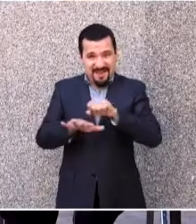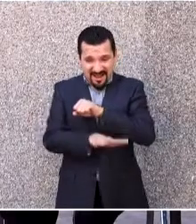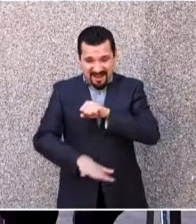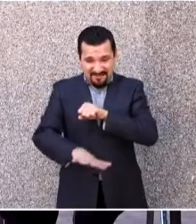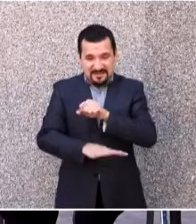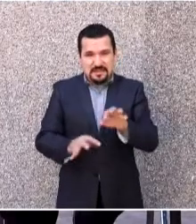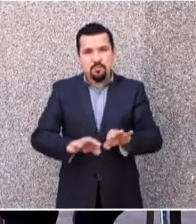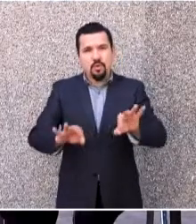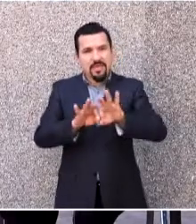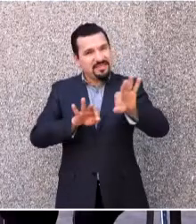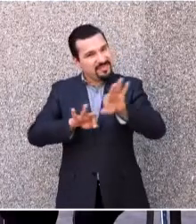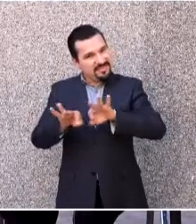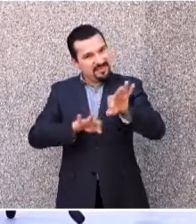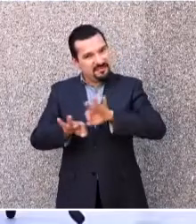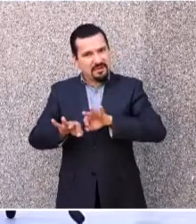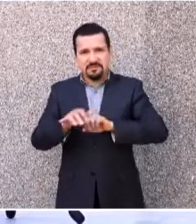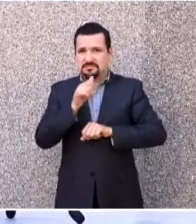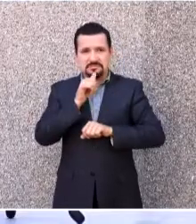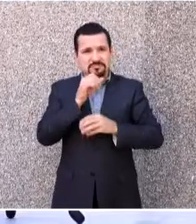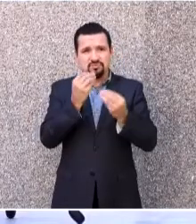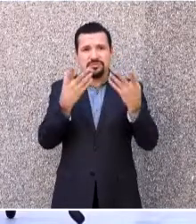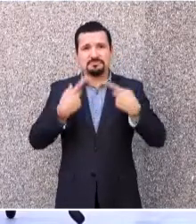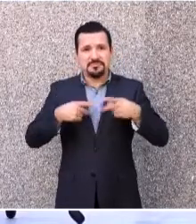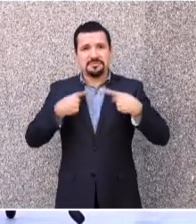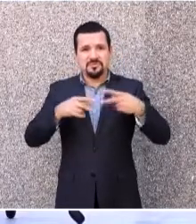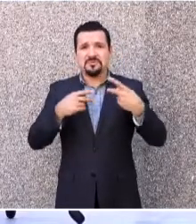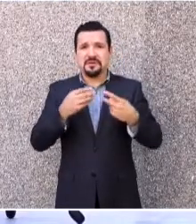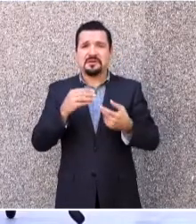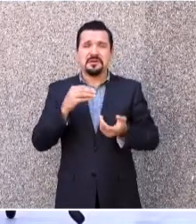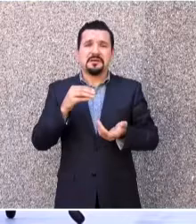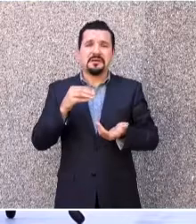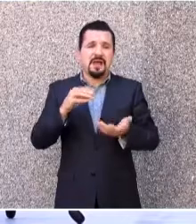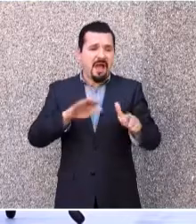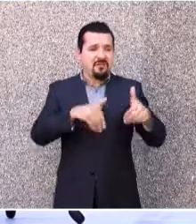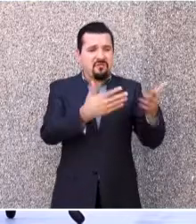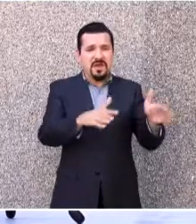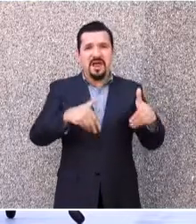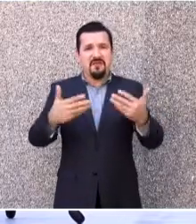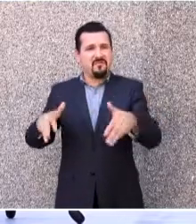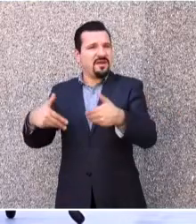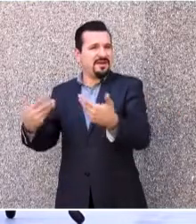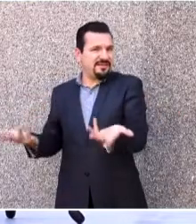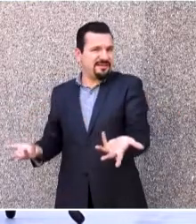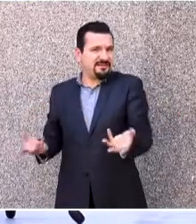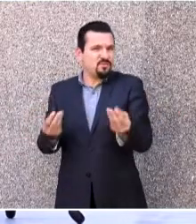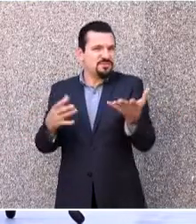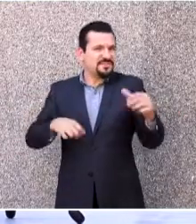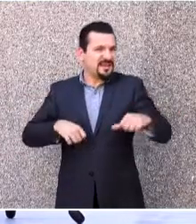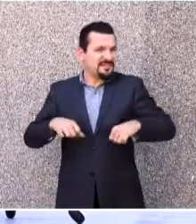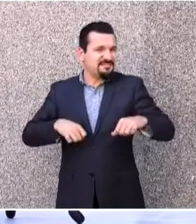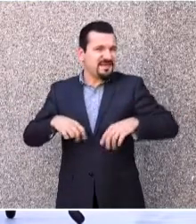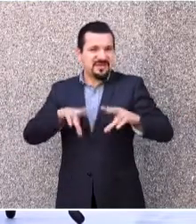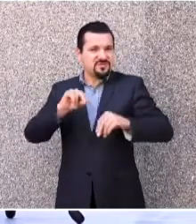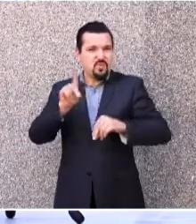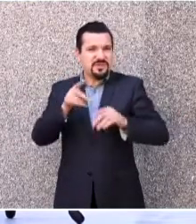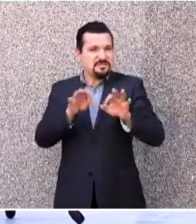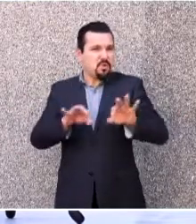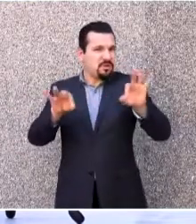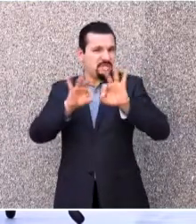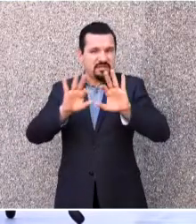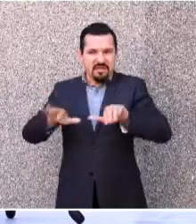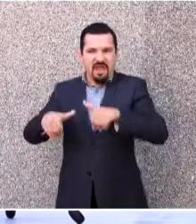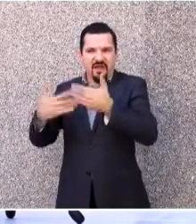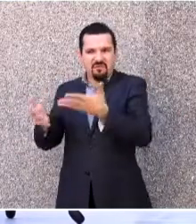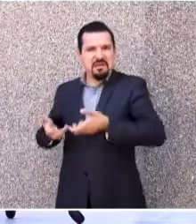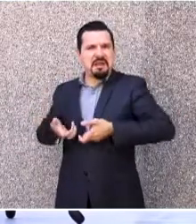esenciales y gente que tiene actividades no esenciales y